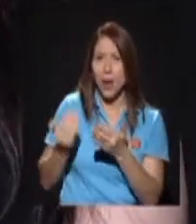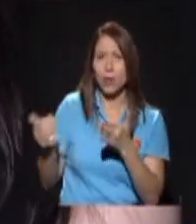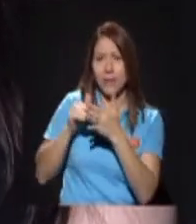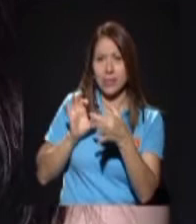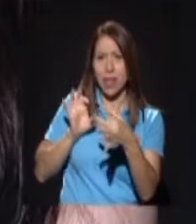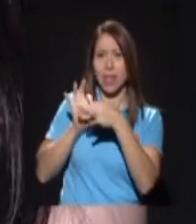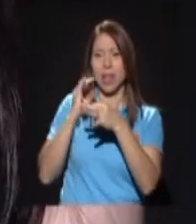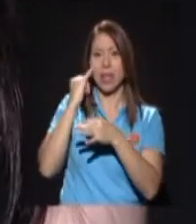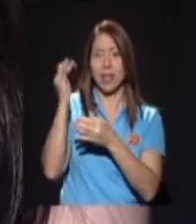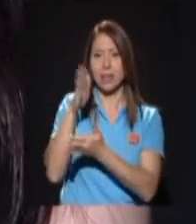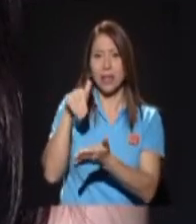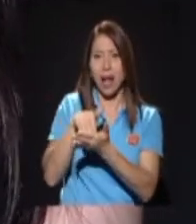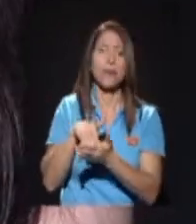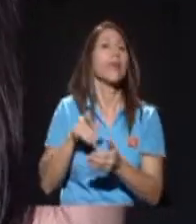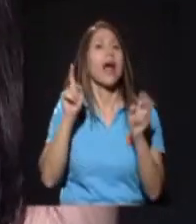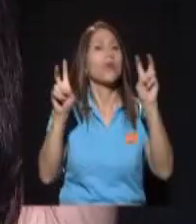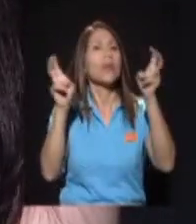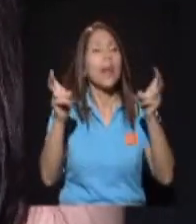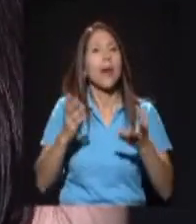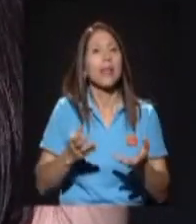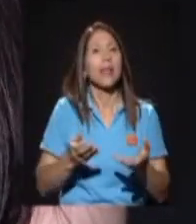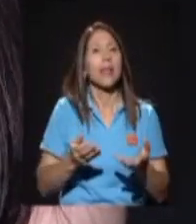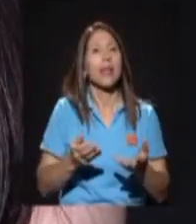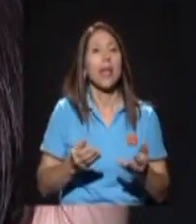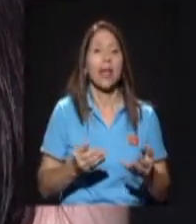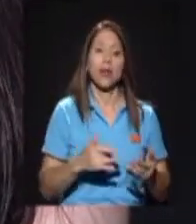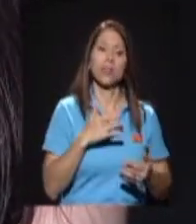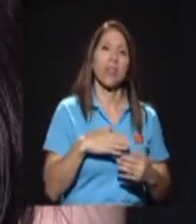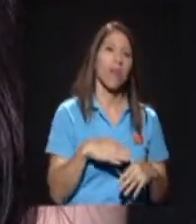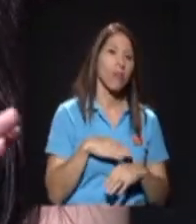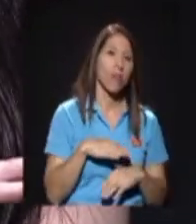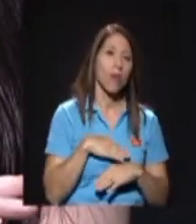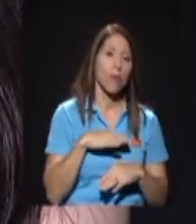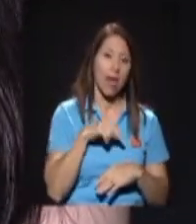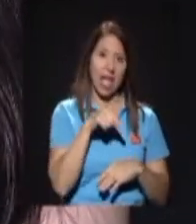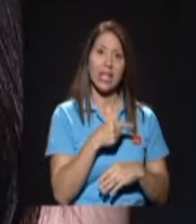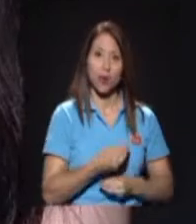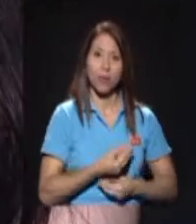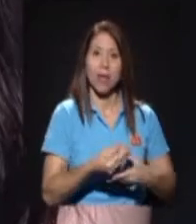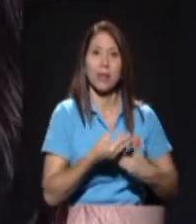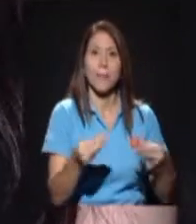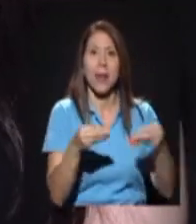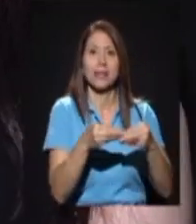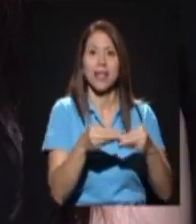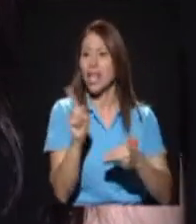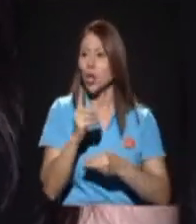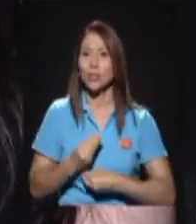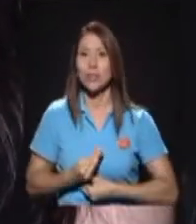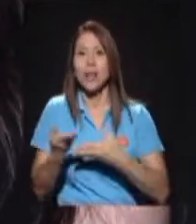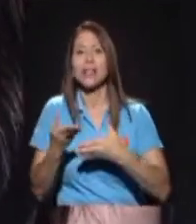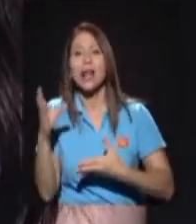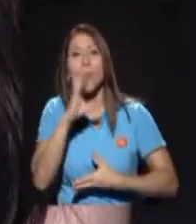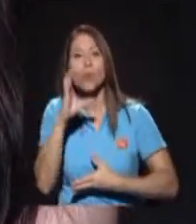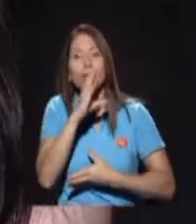central, de que se expresan más las disconformidades que la búsqueda de soluciones, ¿verdad?